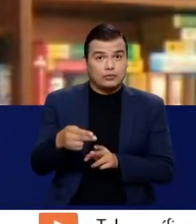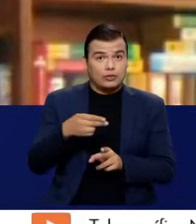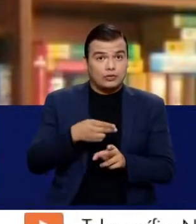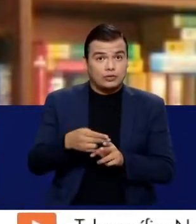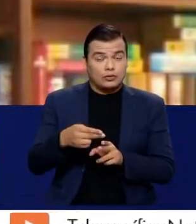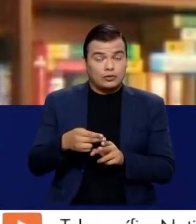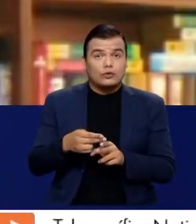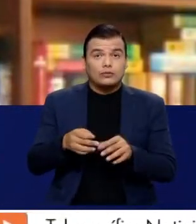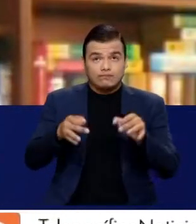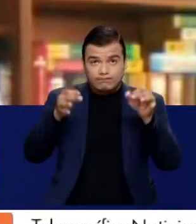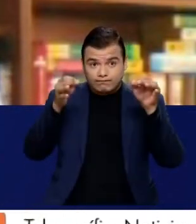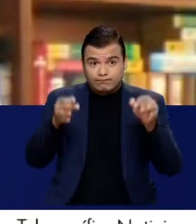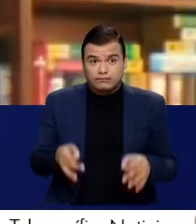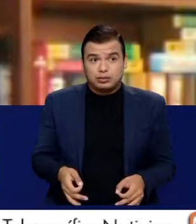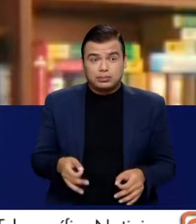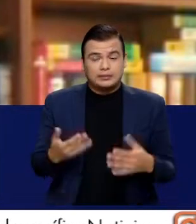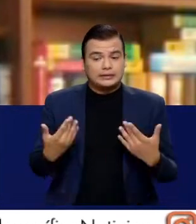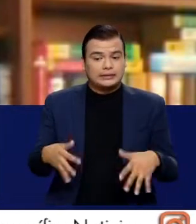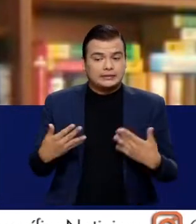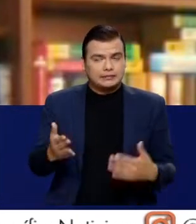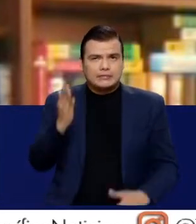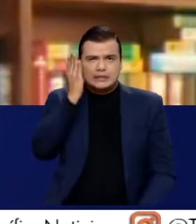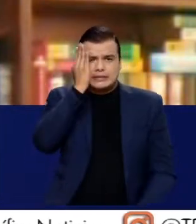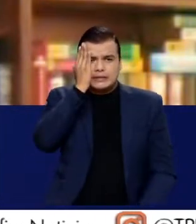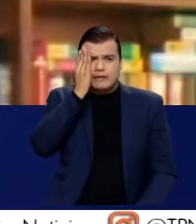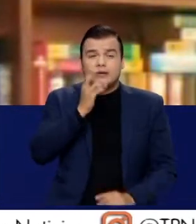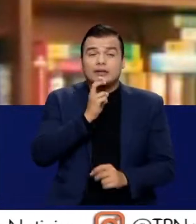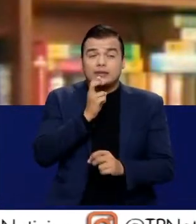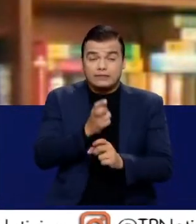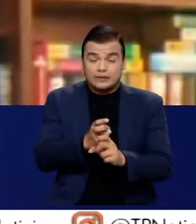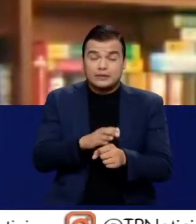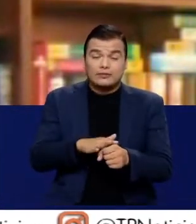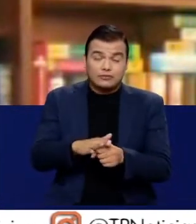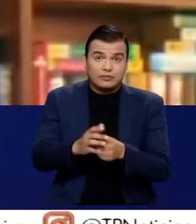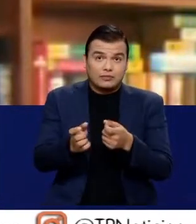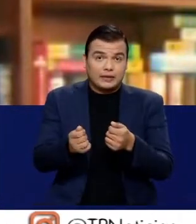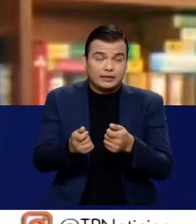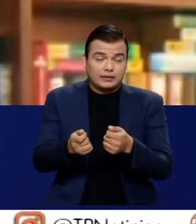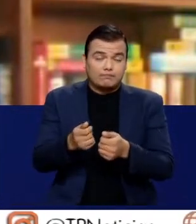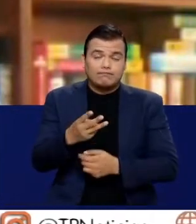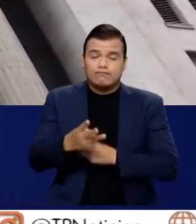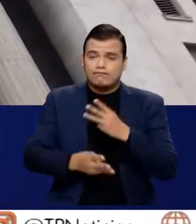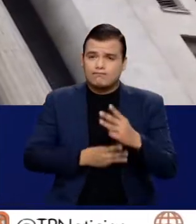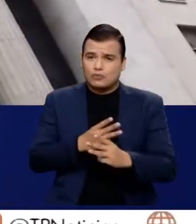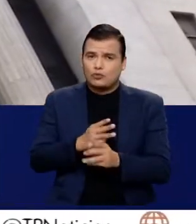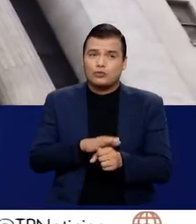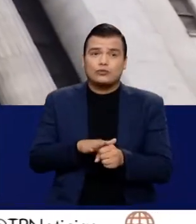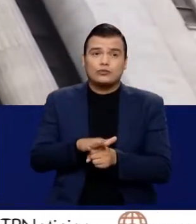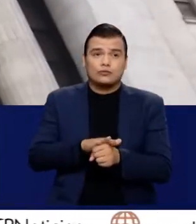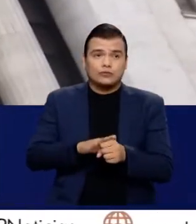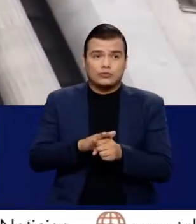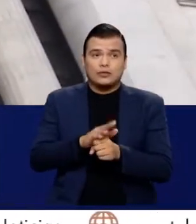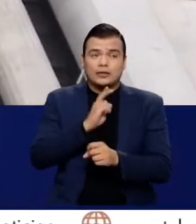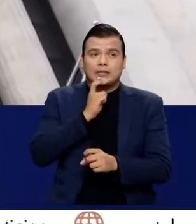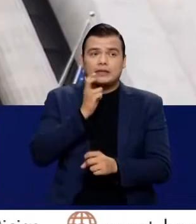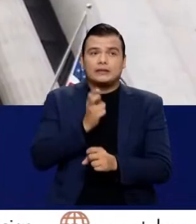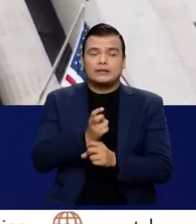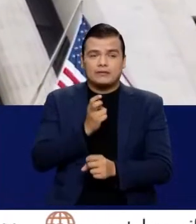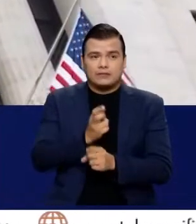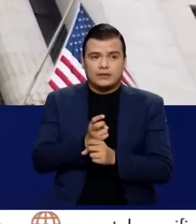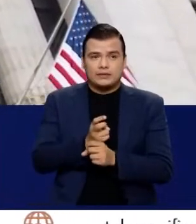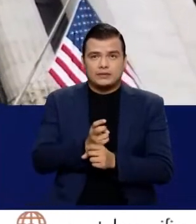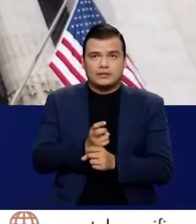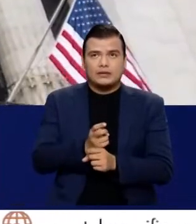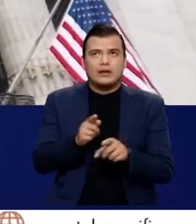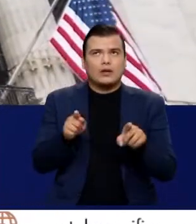tener que prepararnos para una situación de otra crisis económica mundial que estaba pasando por en los finales de los